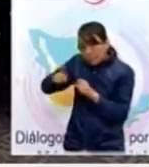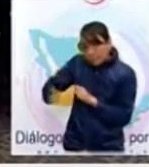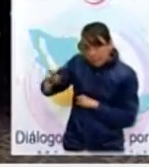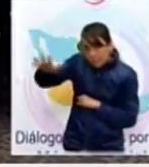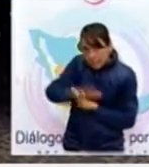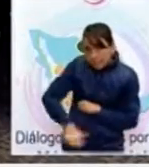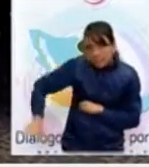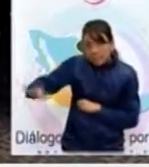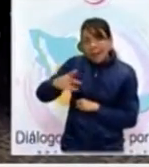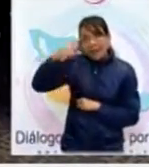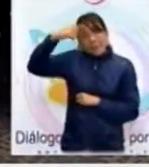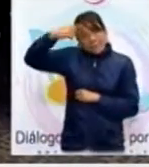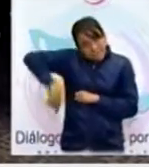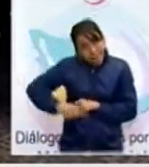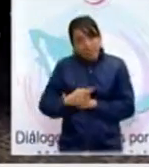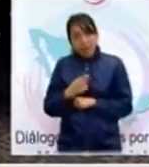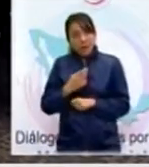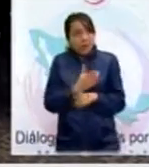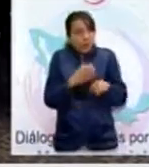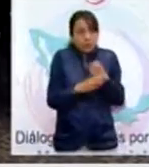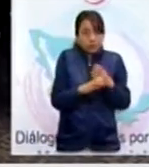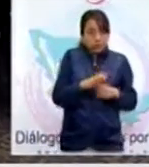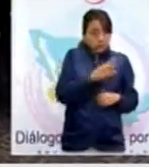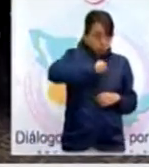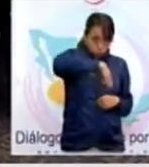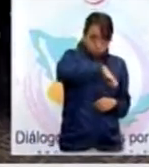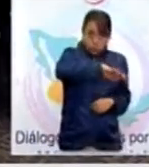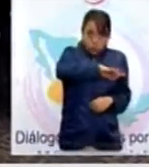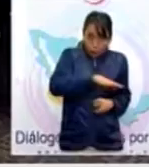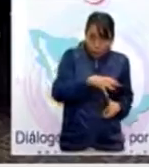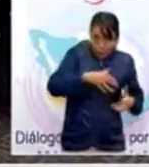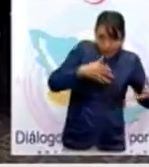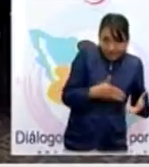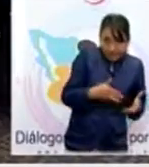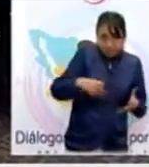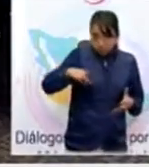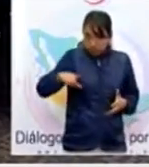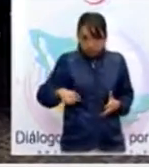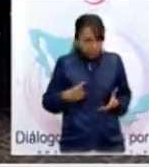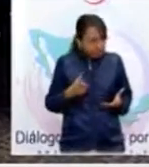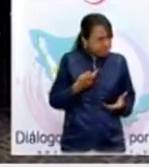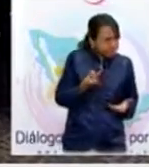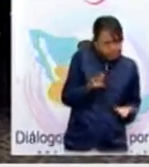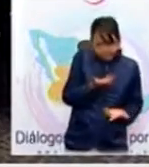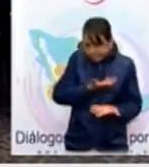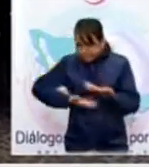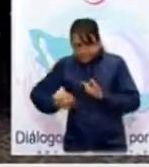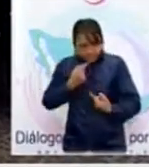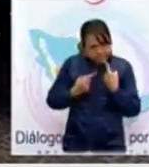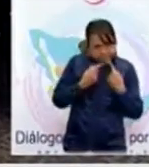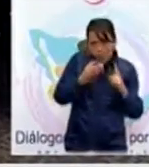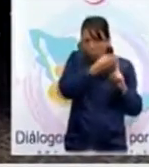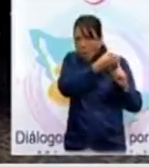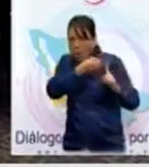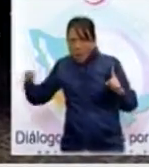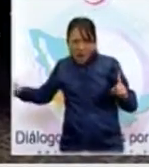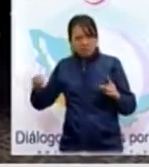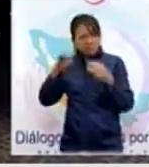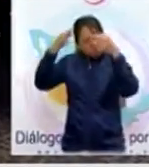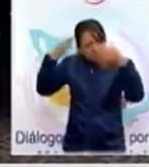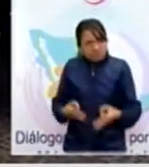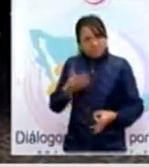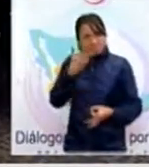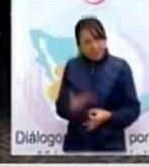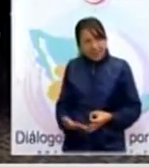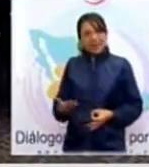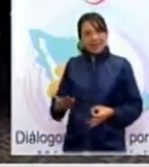las acciones que puedan emprender o que podamos emprender de manera organizada como ciudadanos. Tenemos que dar una figura social para que el ciudadano tenga